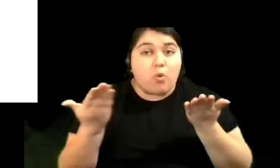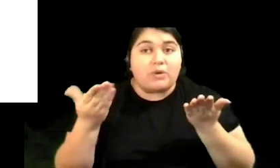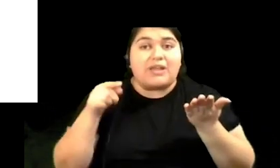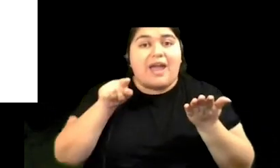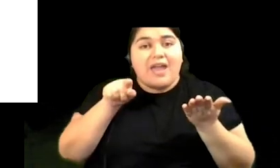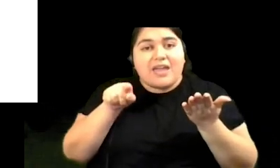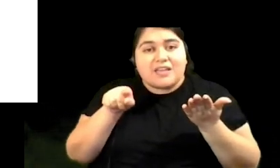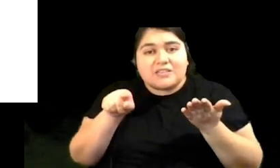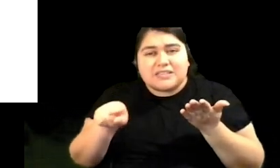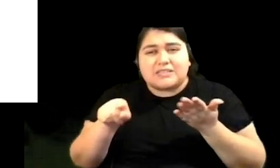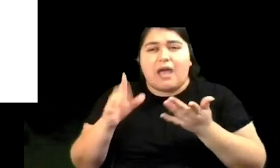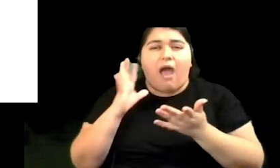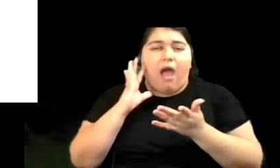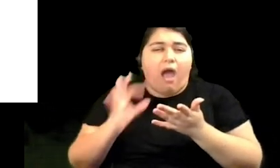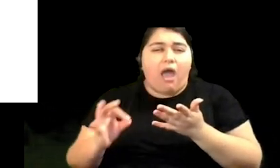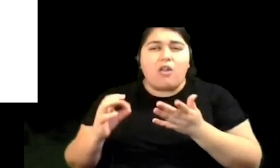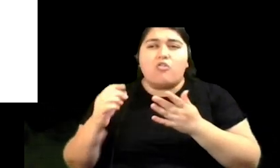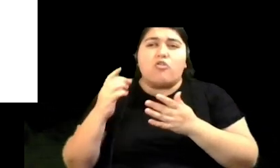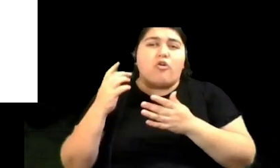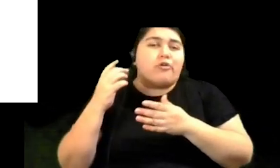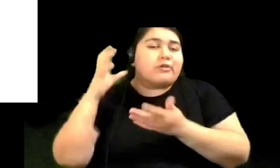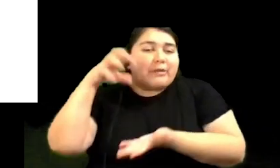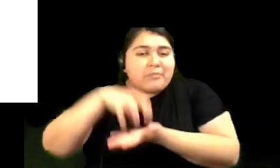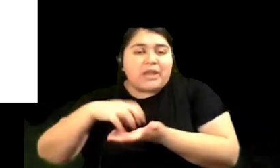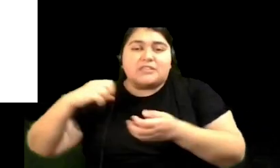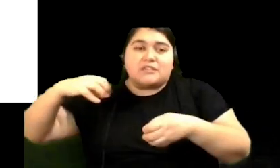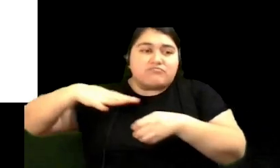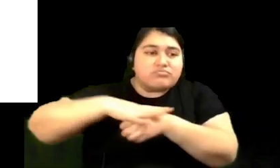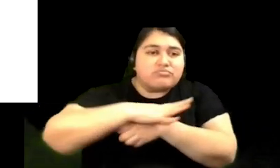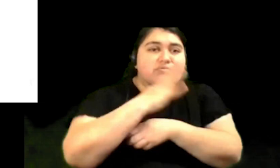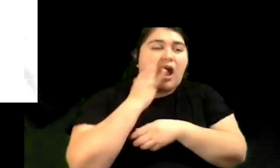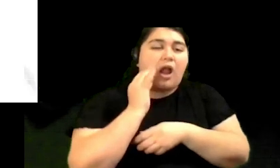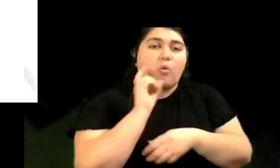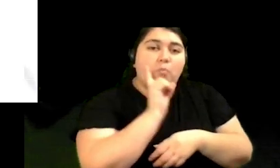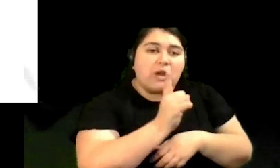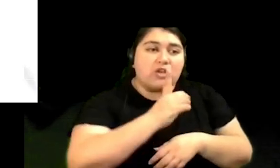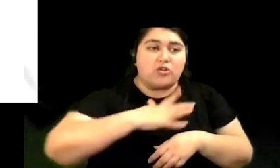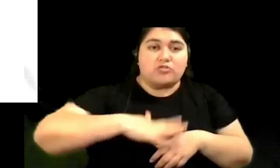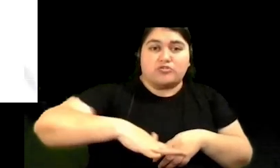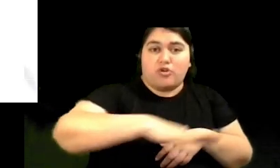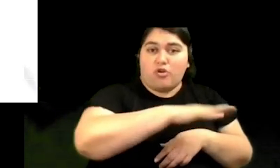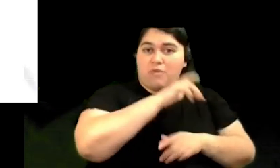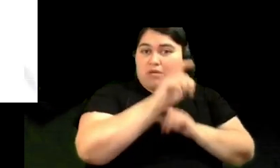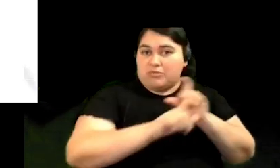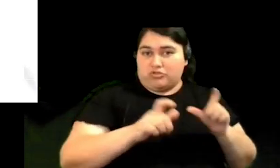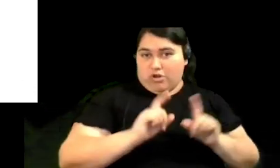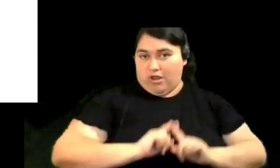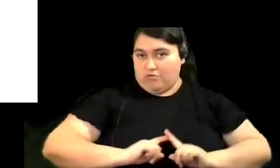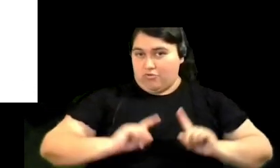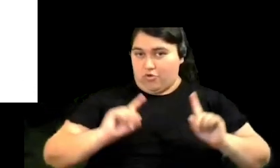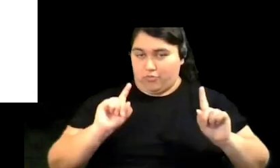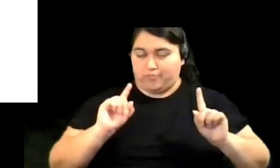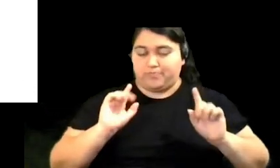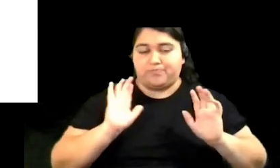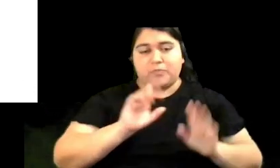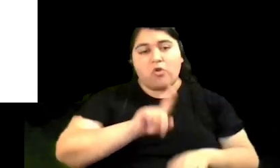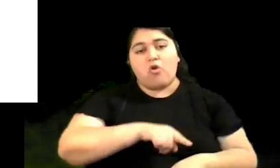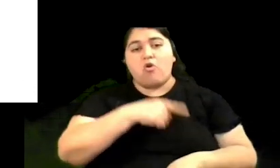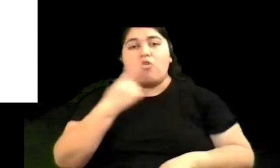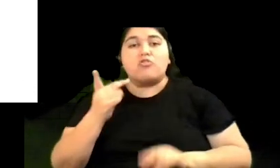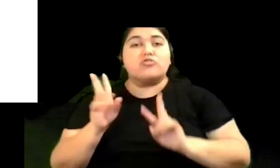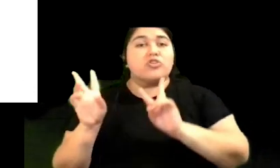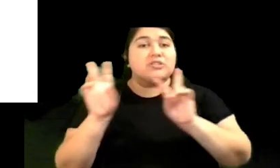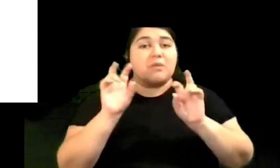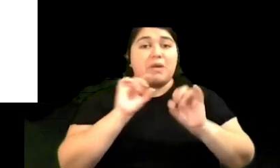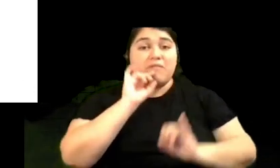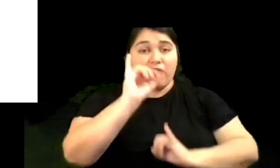los habitantes o residentes en las distintas áreas que se realicen las distintas actividades, ¿está bien? Y otro tema de lo que hace la